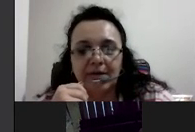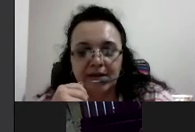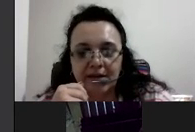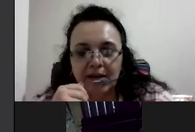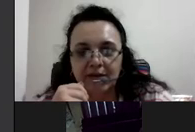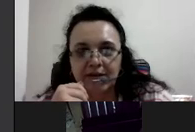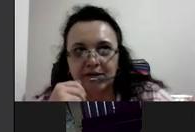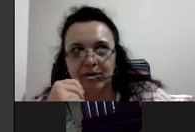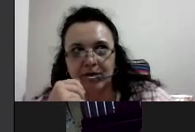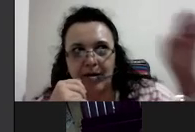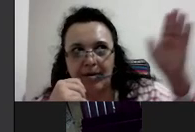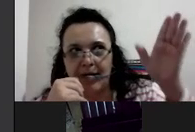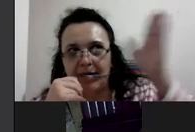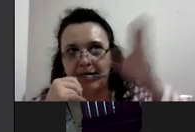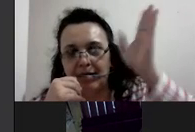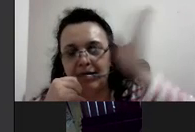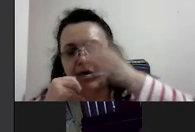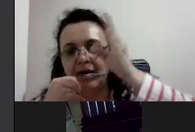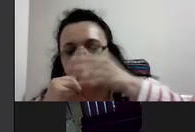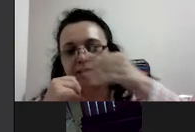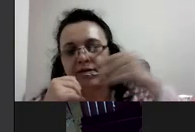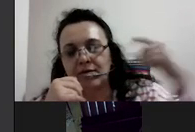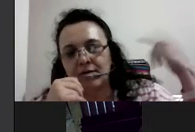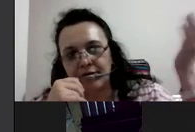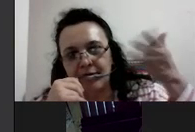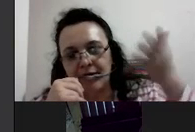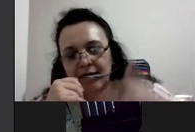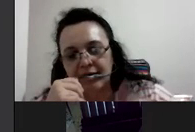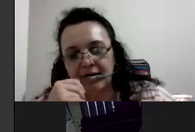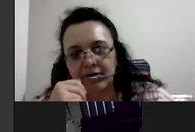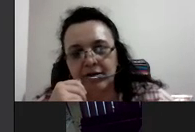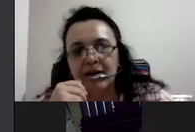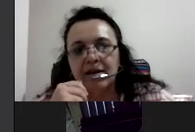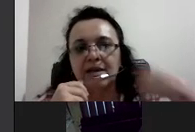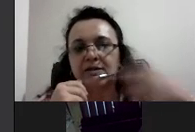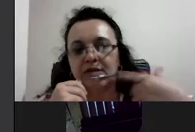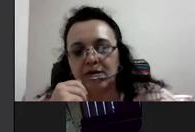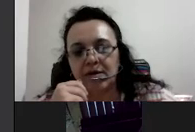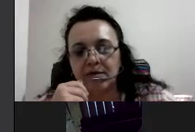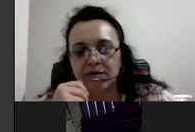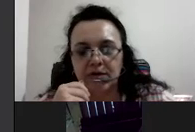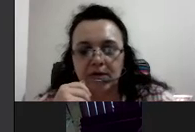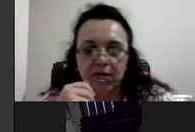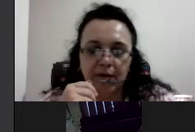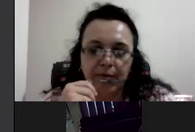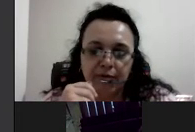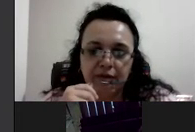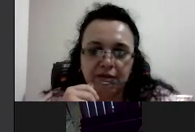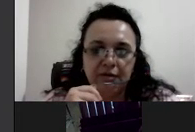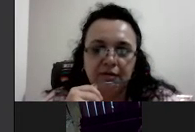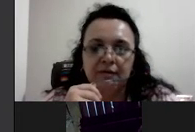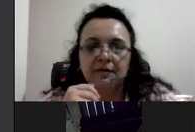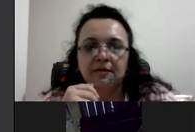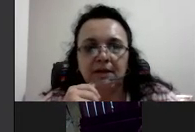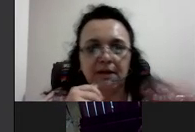ayuda bastante. Entonces uno va leyendo conforme va cantando y eso te ayuda mucho con la